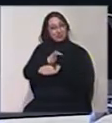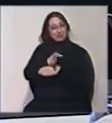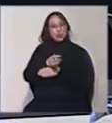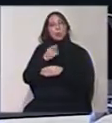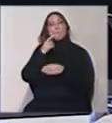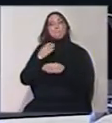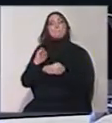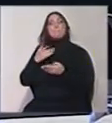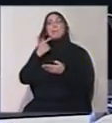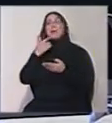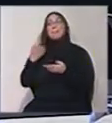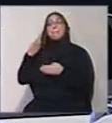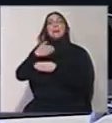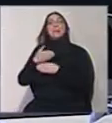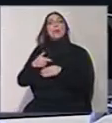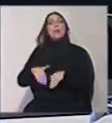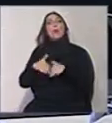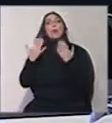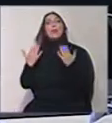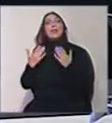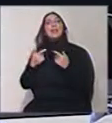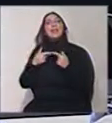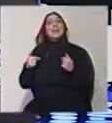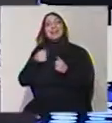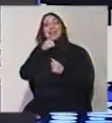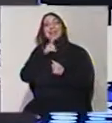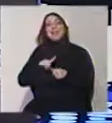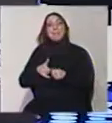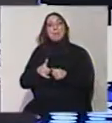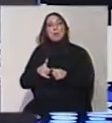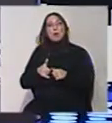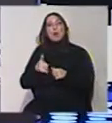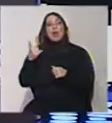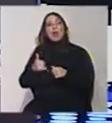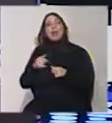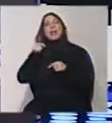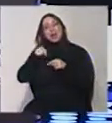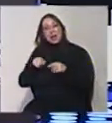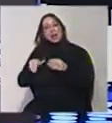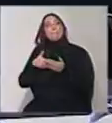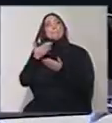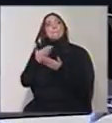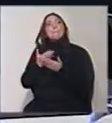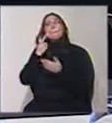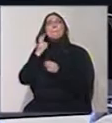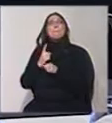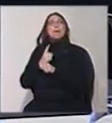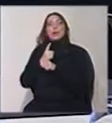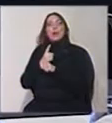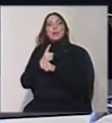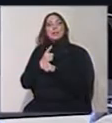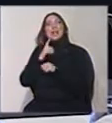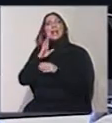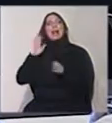participación de las Fuerzas Armadas en cualquiera de los ejemplos que se plantea, en realidad acá lo que se está priorizando es el tema de la